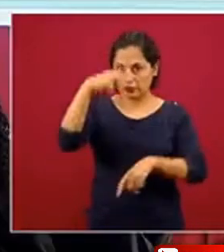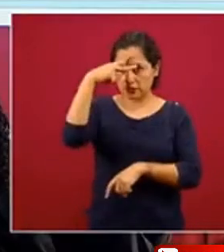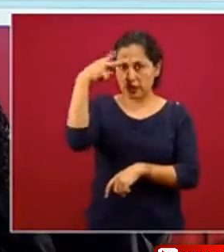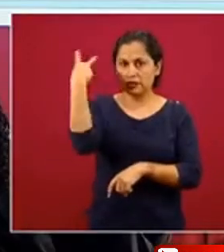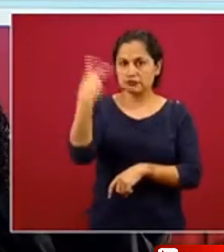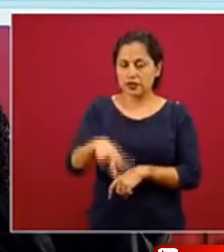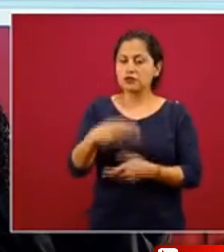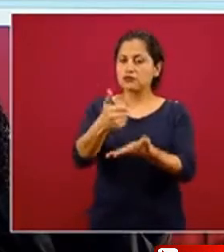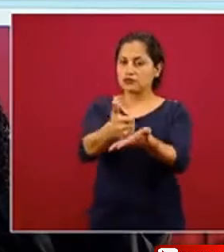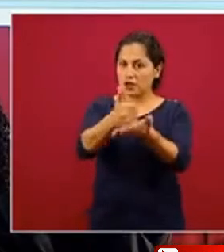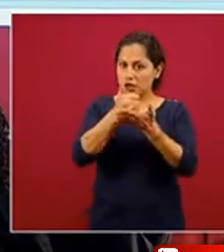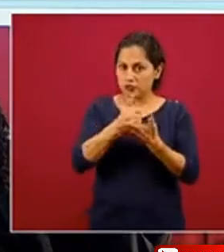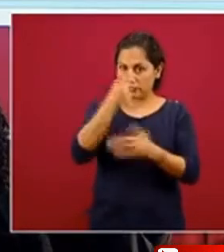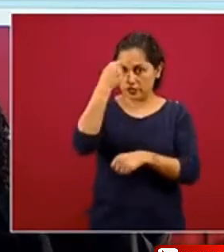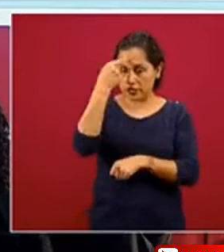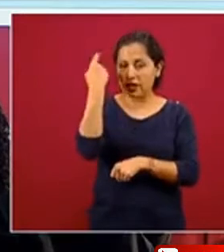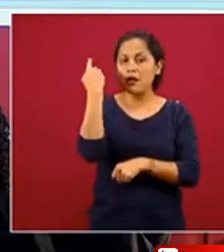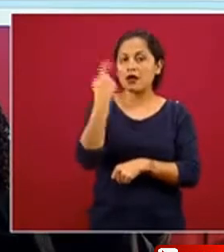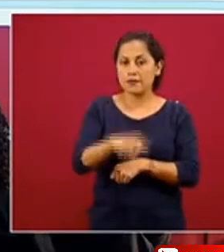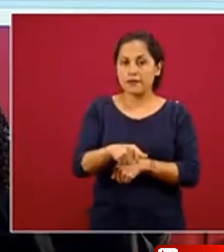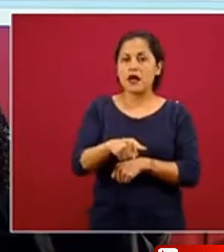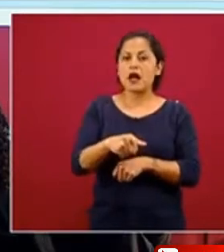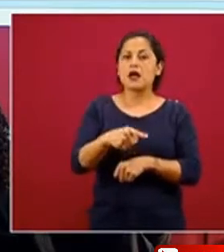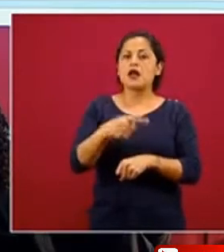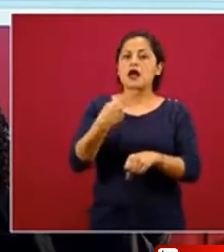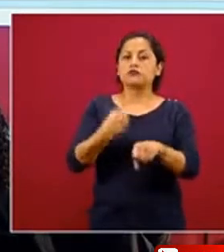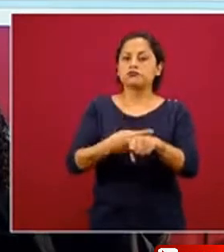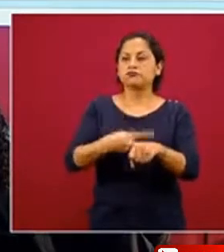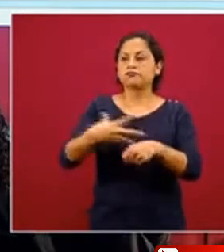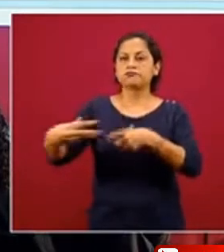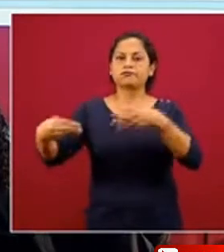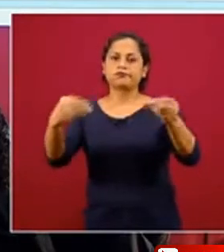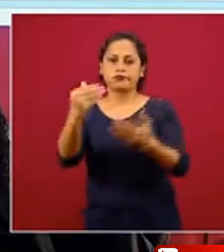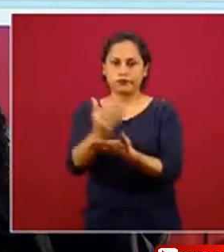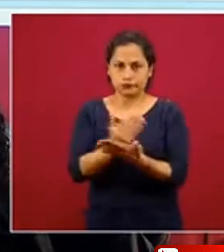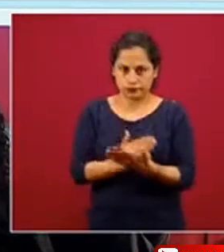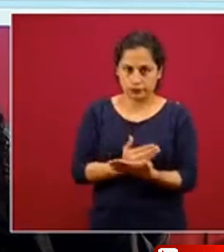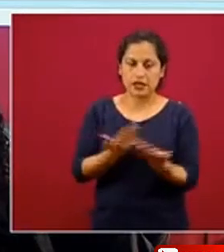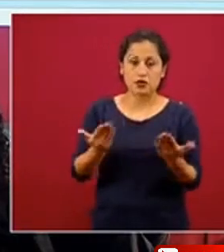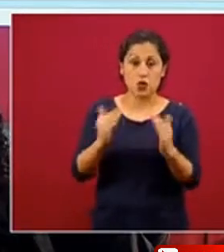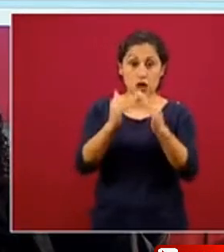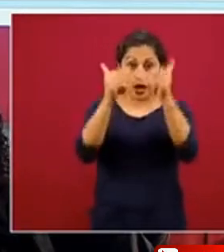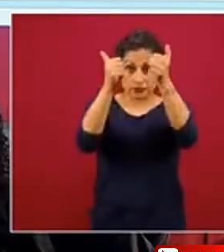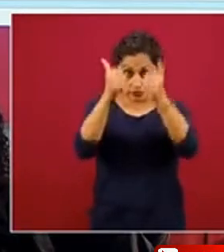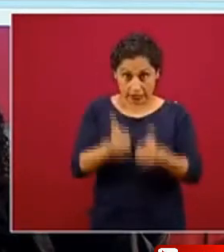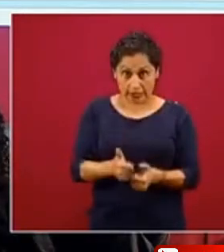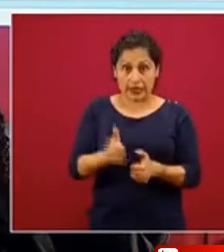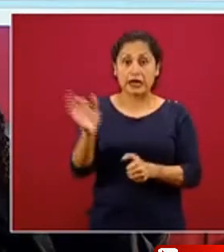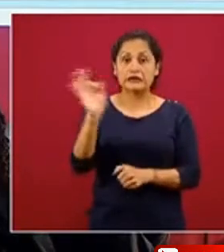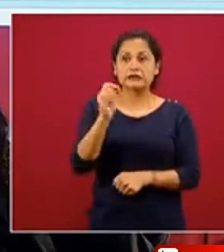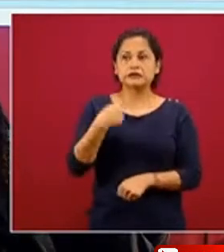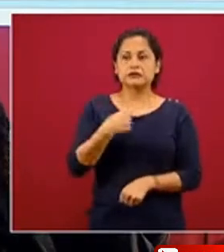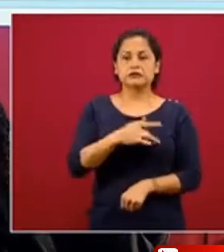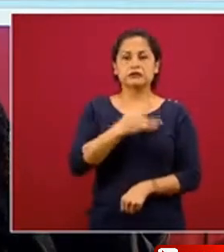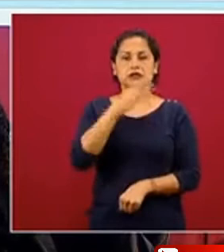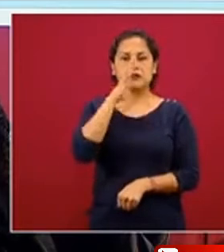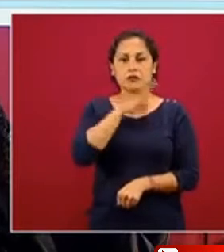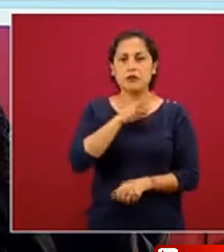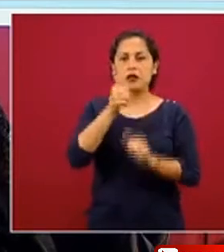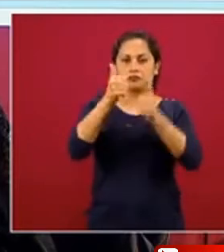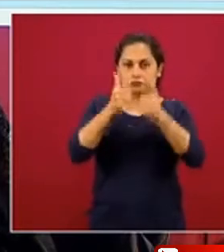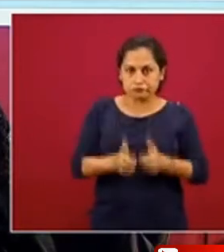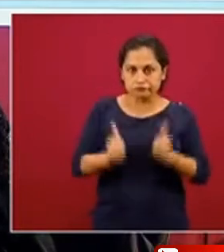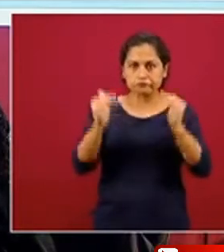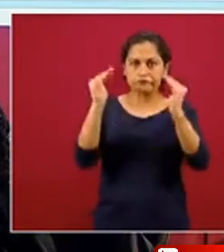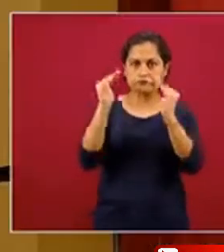muy importante al mantenerse en casa, al no salir cuando usted está con síntomas y mantenerse a sana